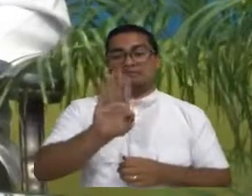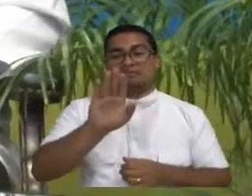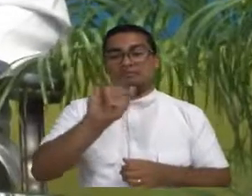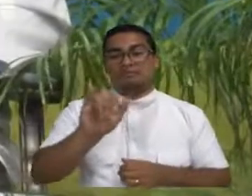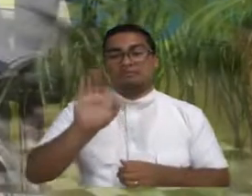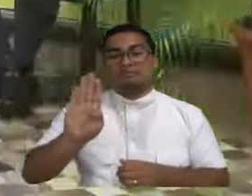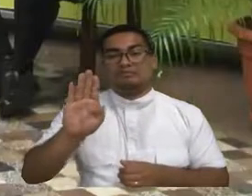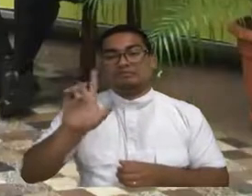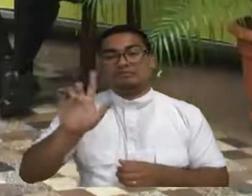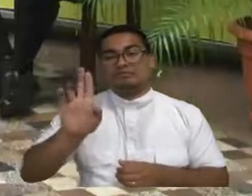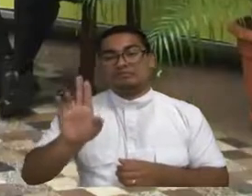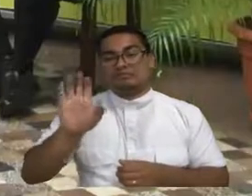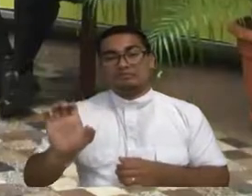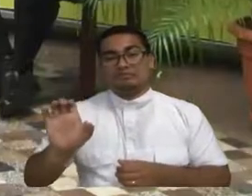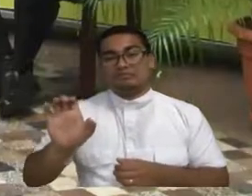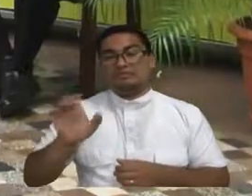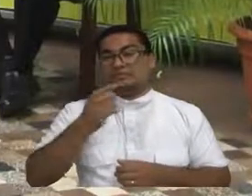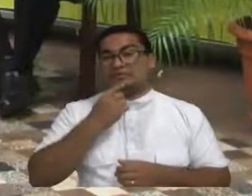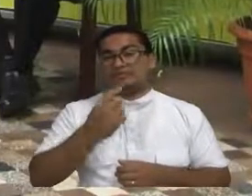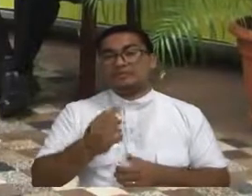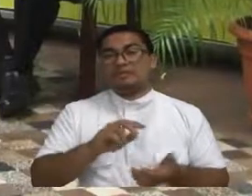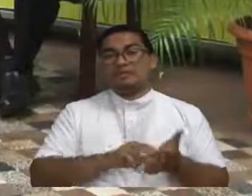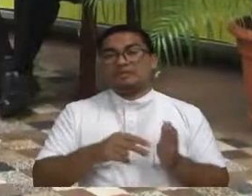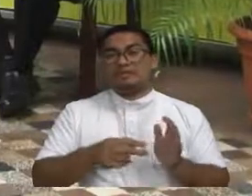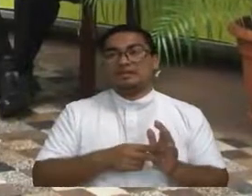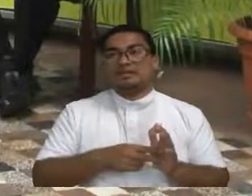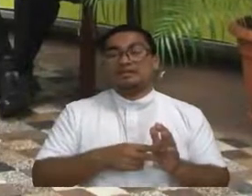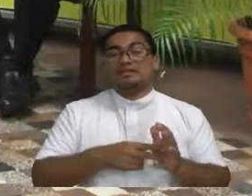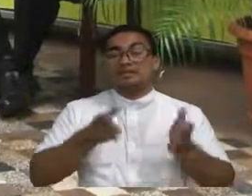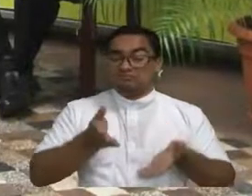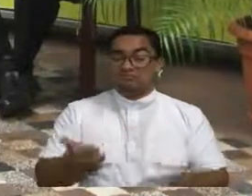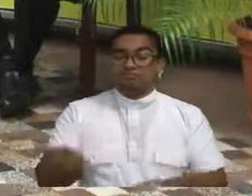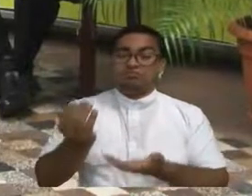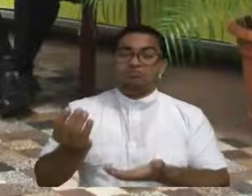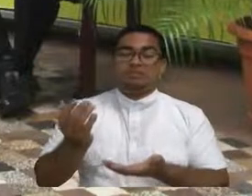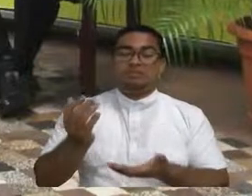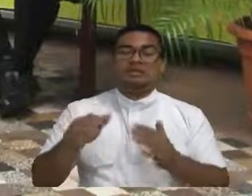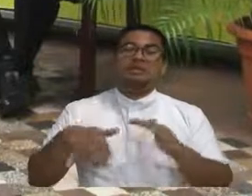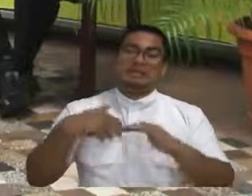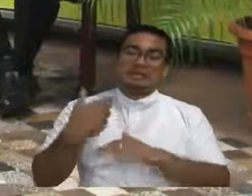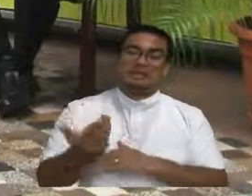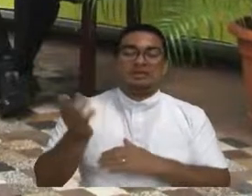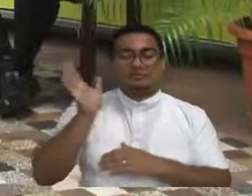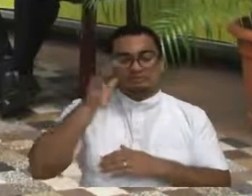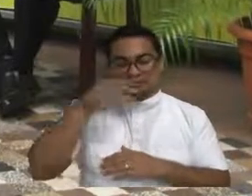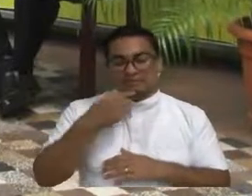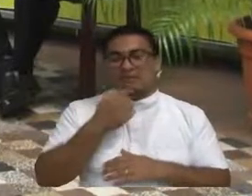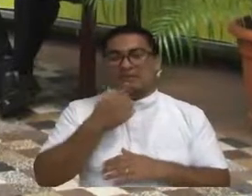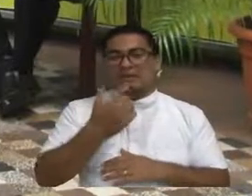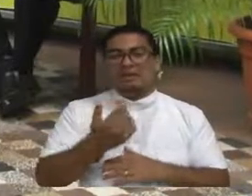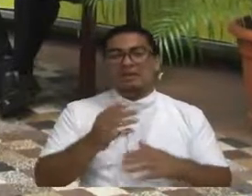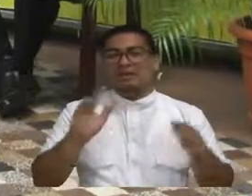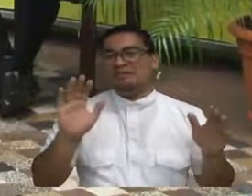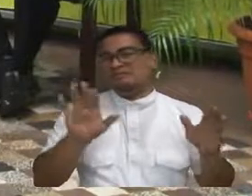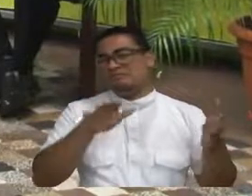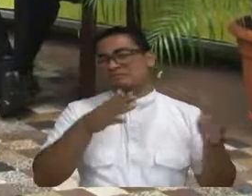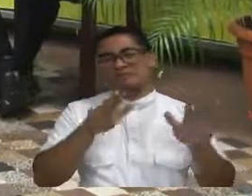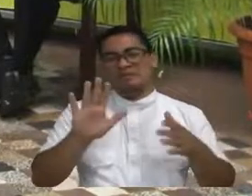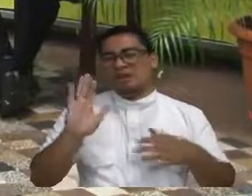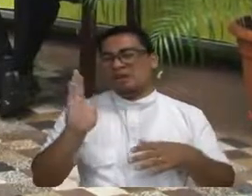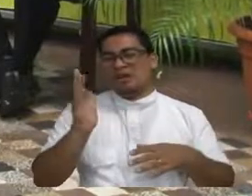Baby blue. Sí, es la tristeza posparto. Uh-huh. Tristeza posparto que ocurre en casi todas las